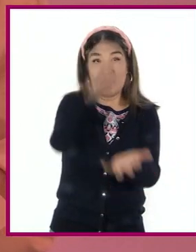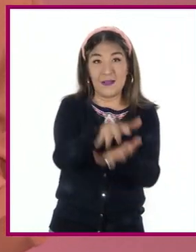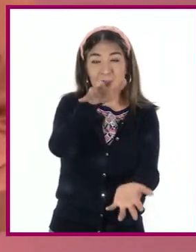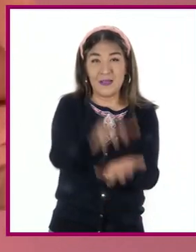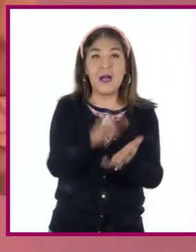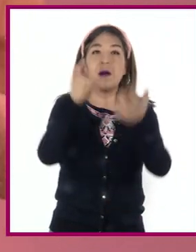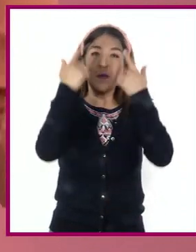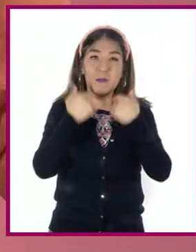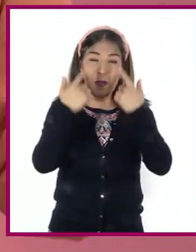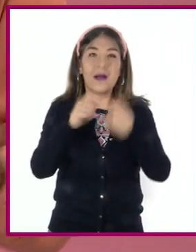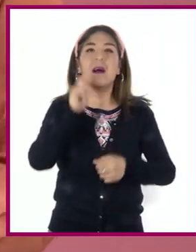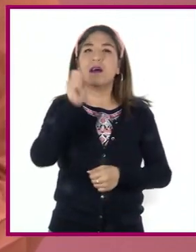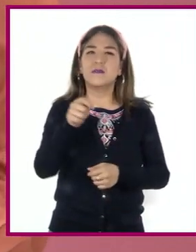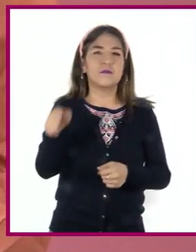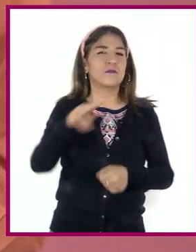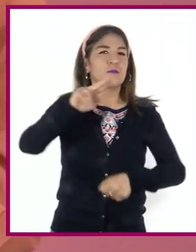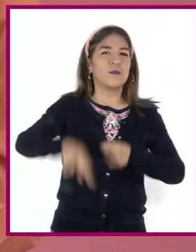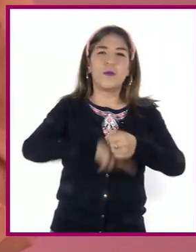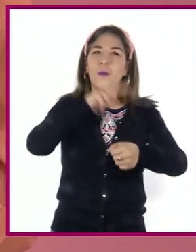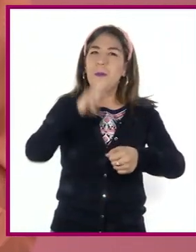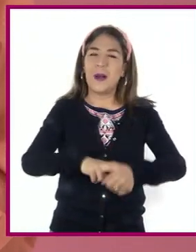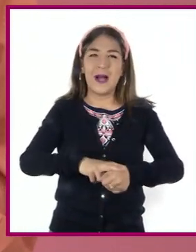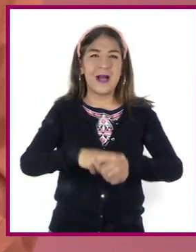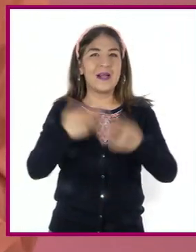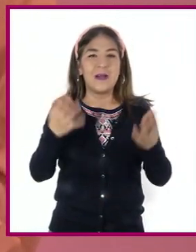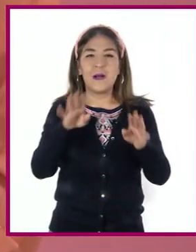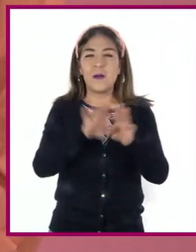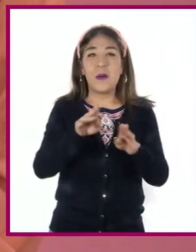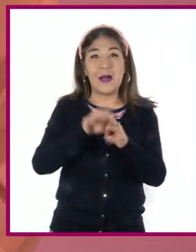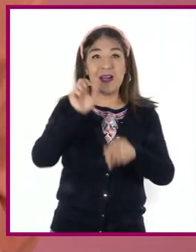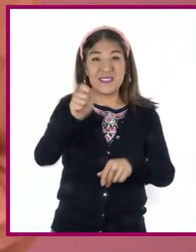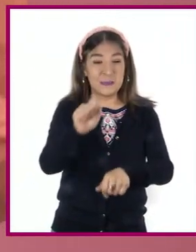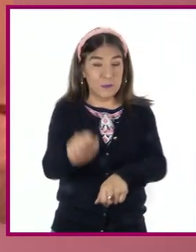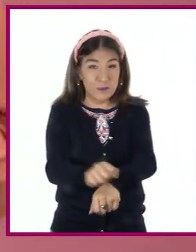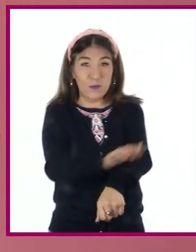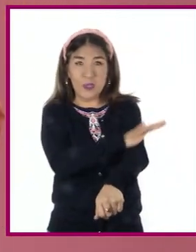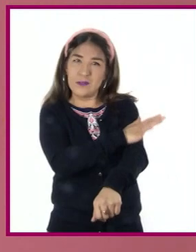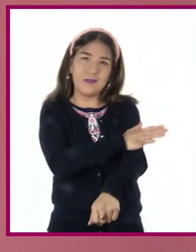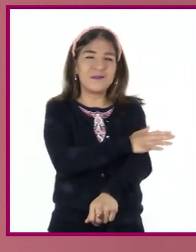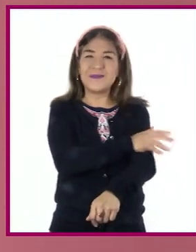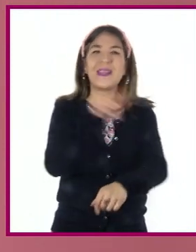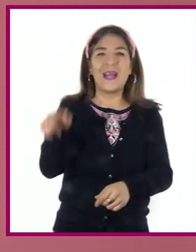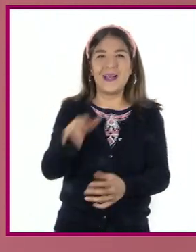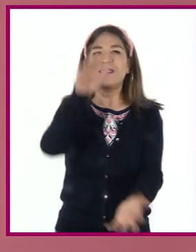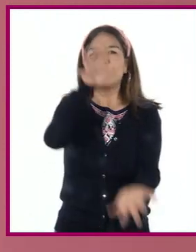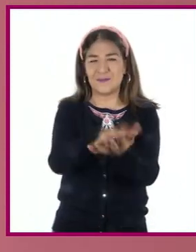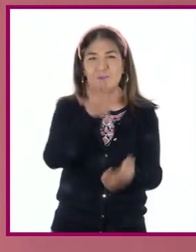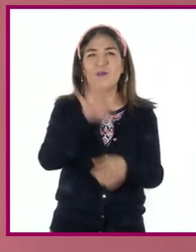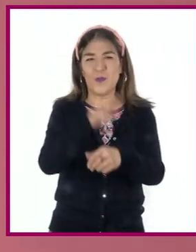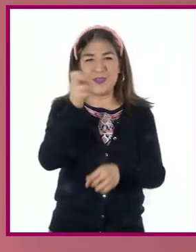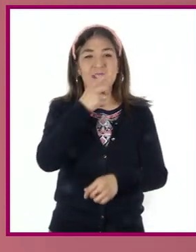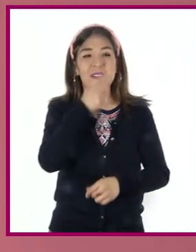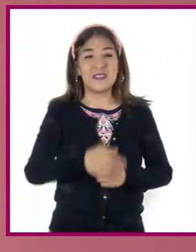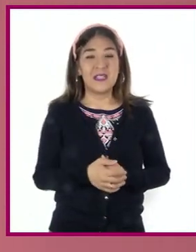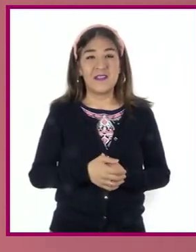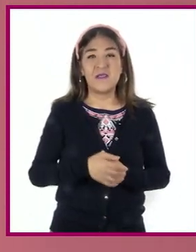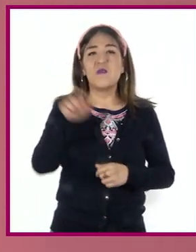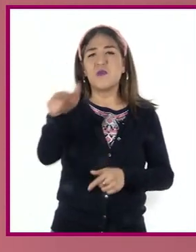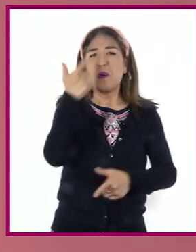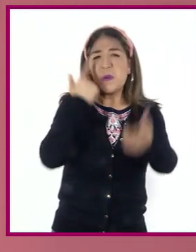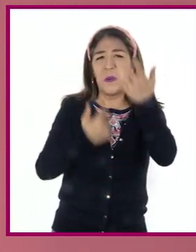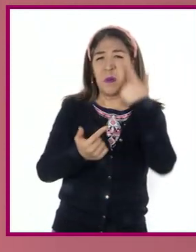imágenes. Muy bien, ahora sigamos con la prosopopeya o personificación. Prosopopeya o